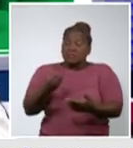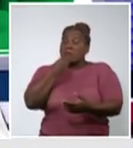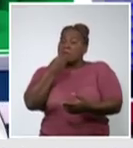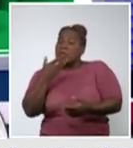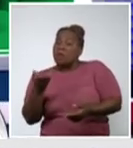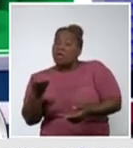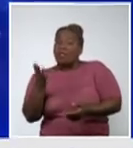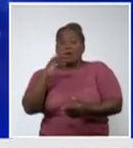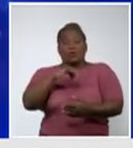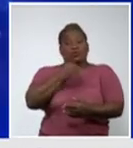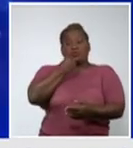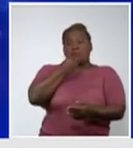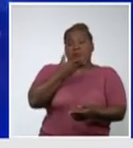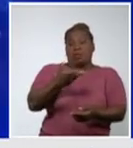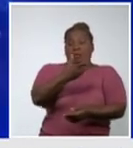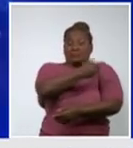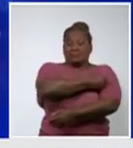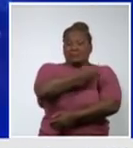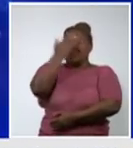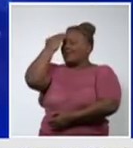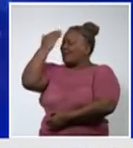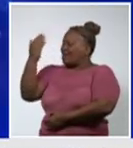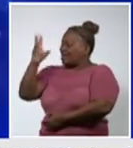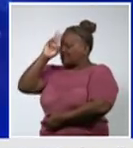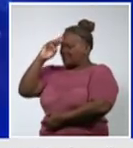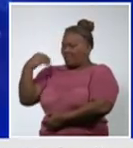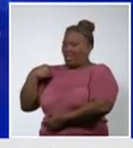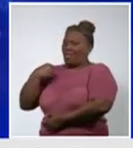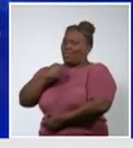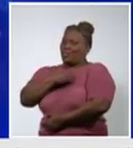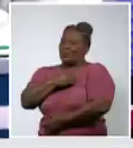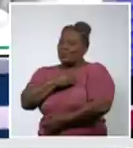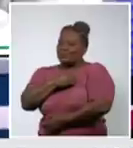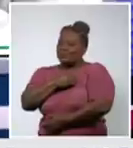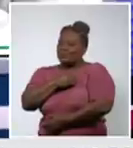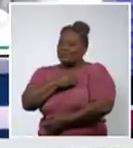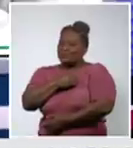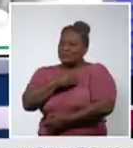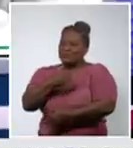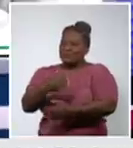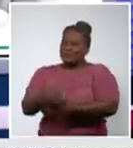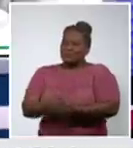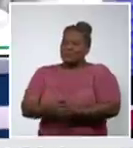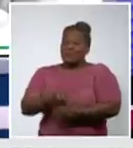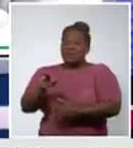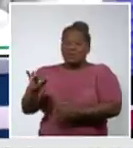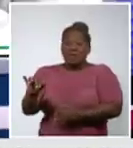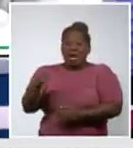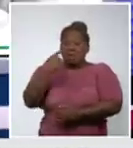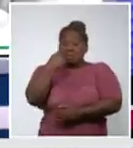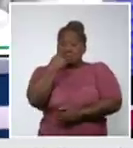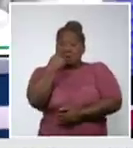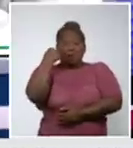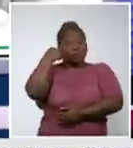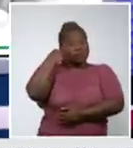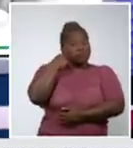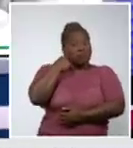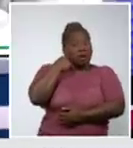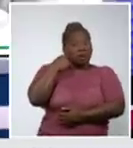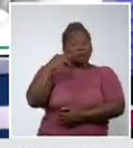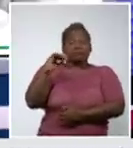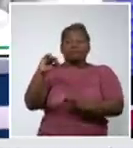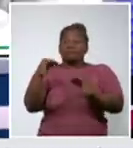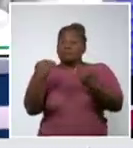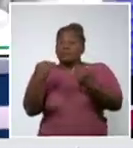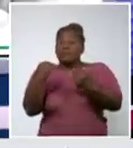administrar. Bueno, muchísimas gracias, doctor Francisco Durán García. Ya escucharon ustedes hoy en la información que se daba a